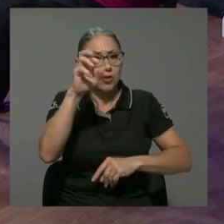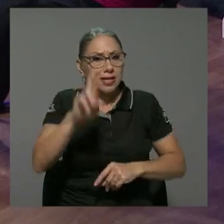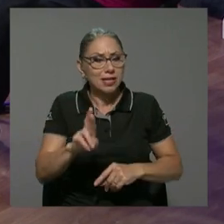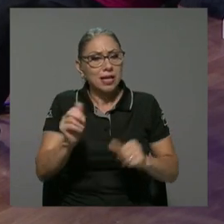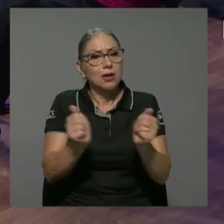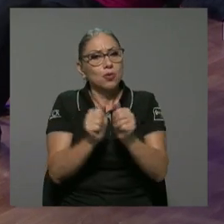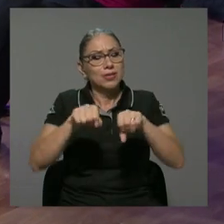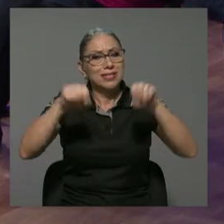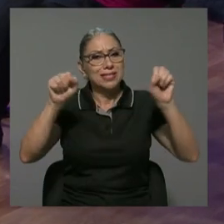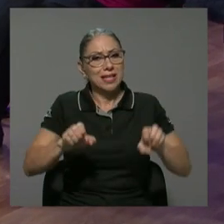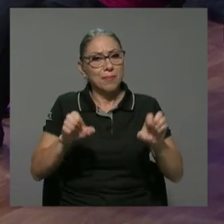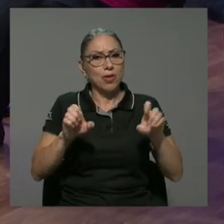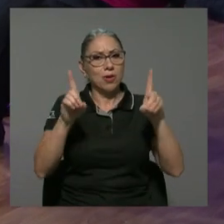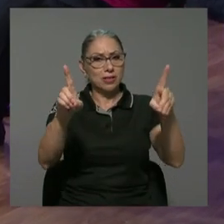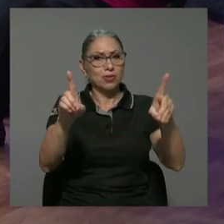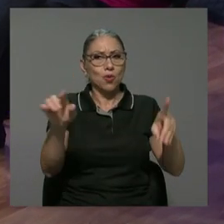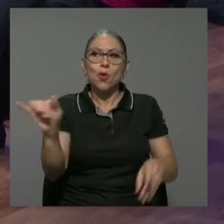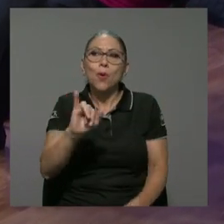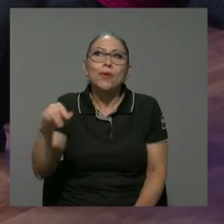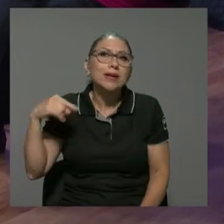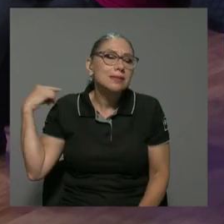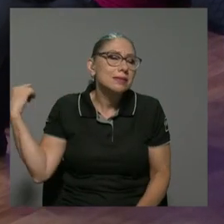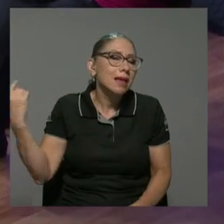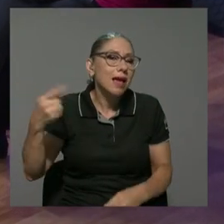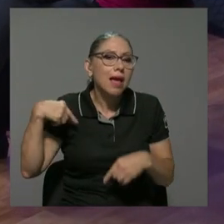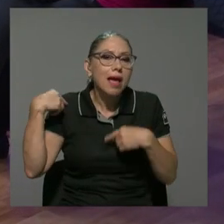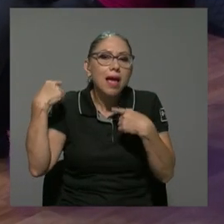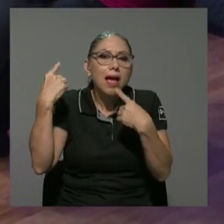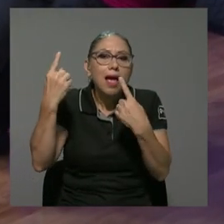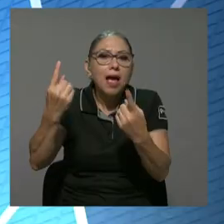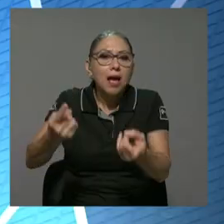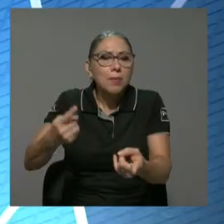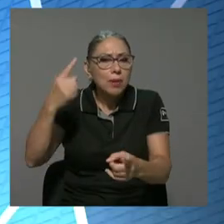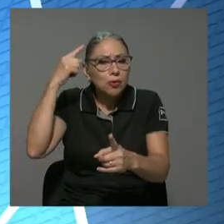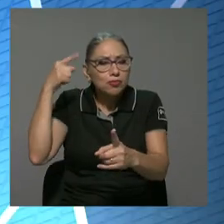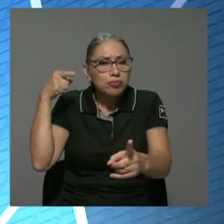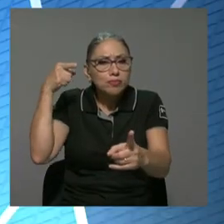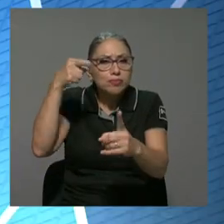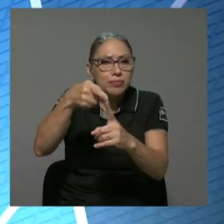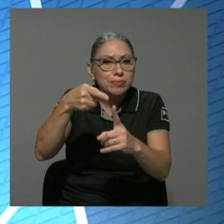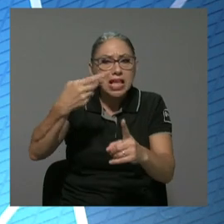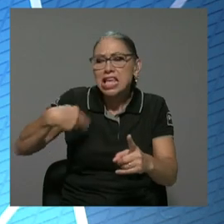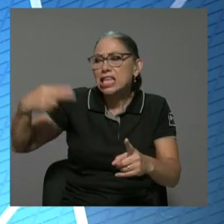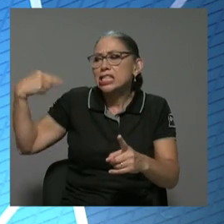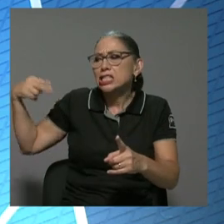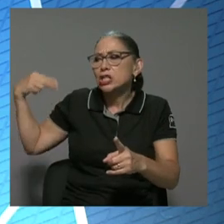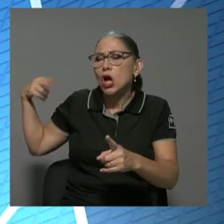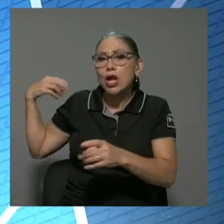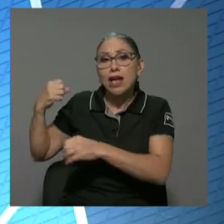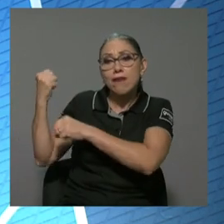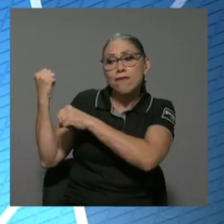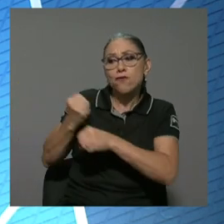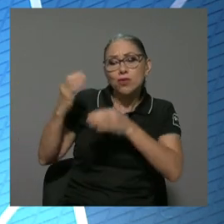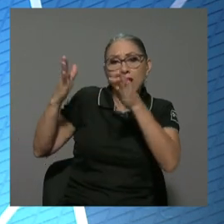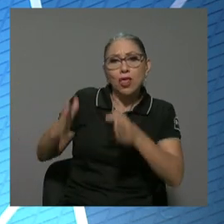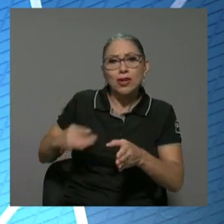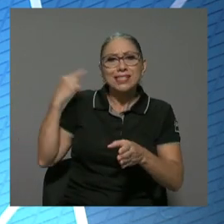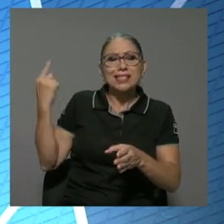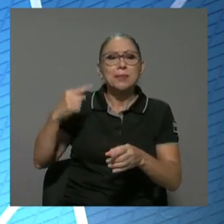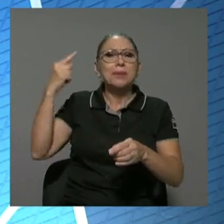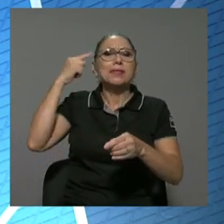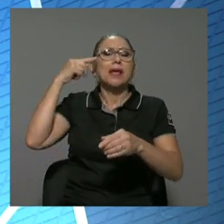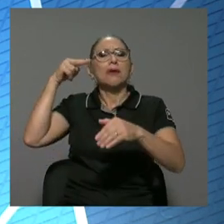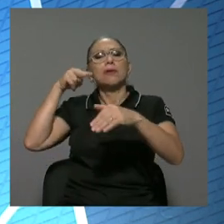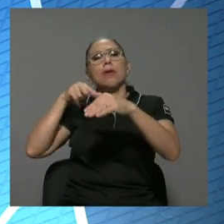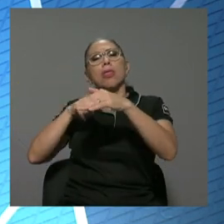educación como el que siempre hemos planteado, ¿verdad? Que históricamente nuestros fundadores siempre tuvieron una visión a largo plazo. Y